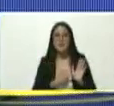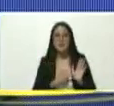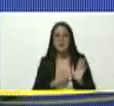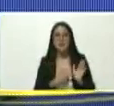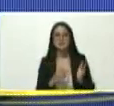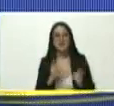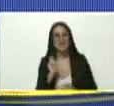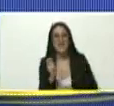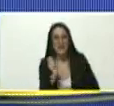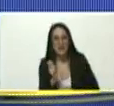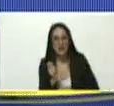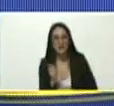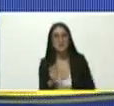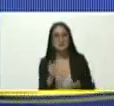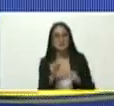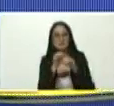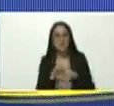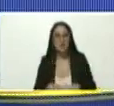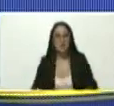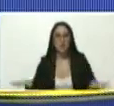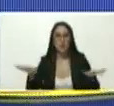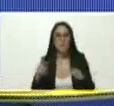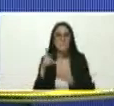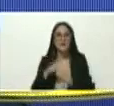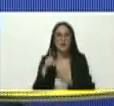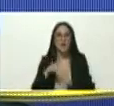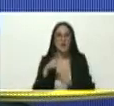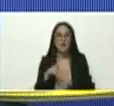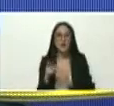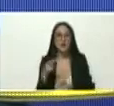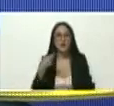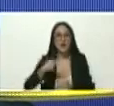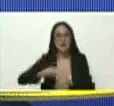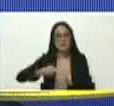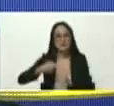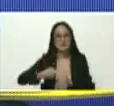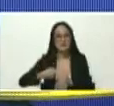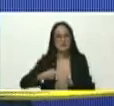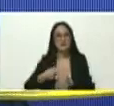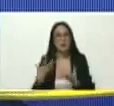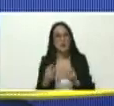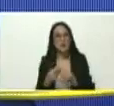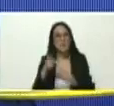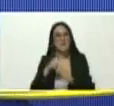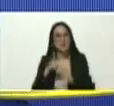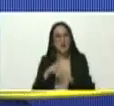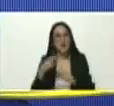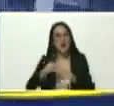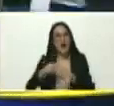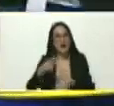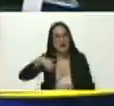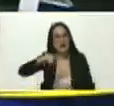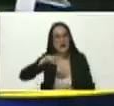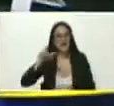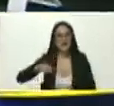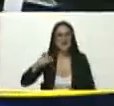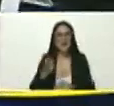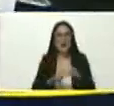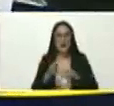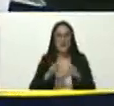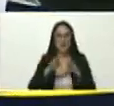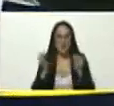papel y abastecer el mercado petrolero y gasífero con el petróleo y el gas que necesita la